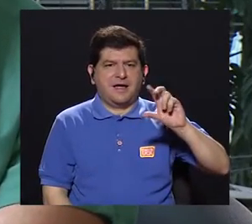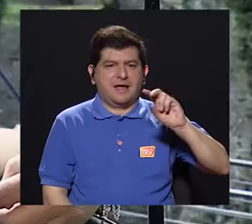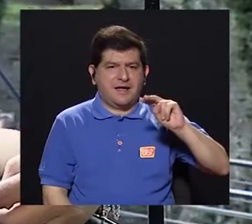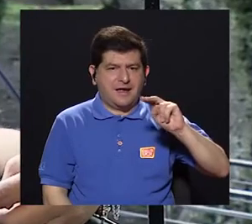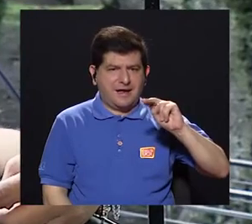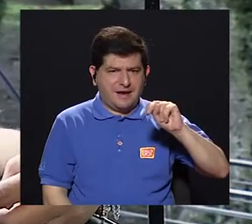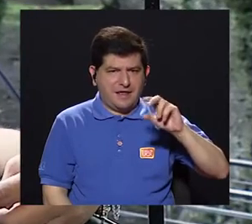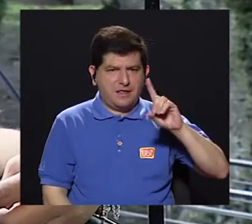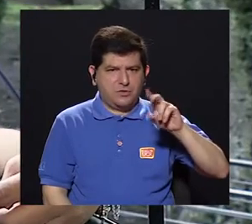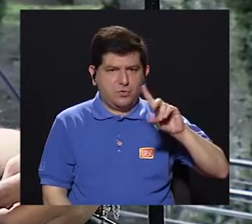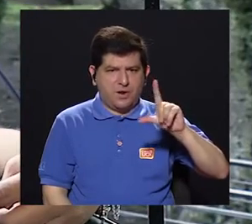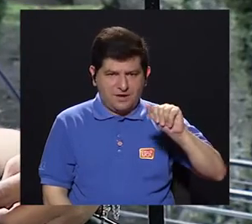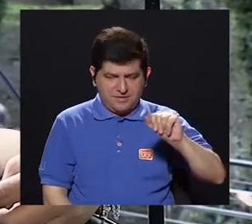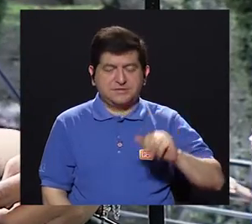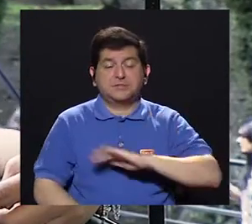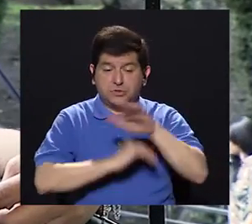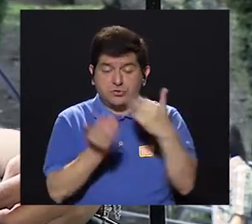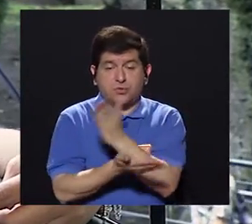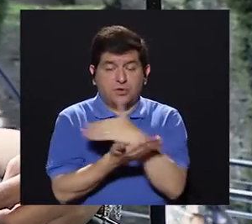¿verdad?